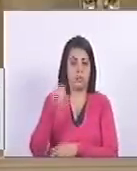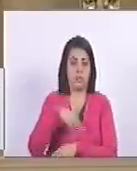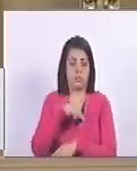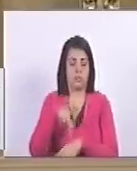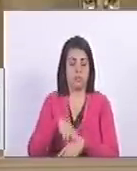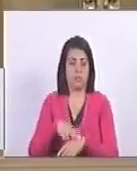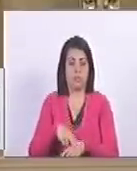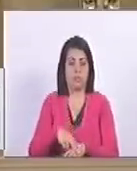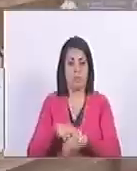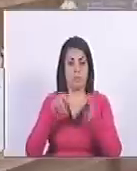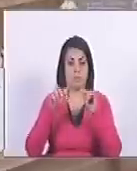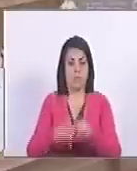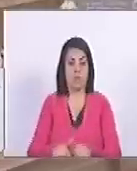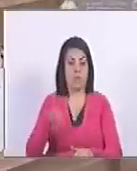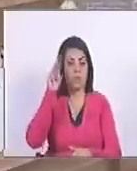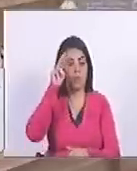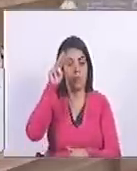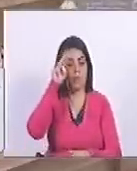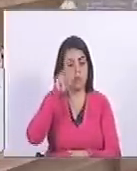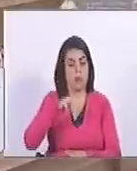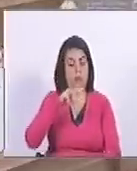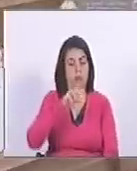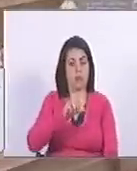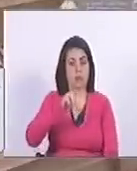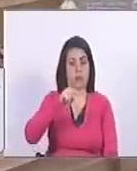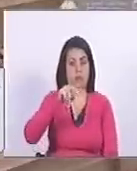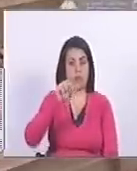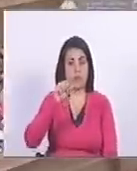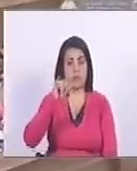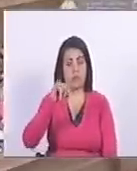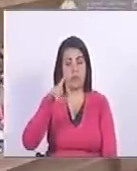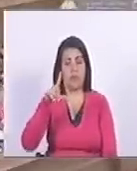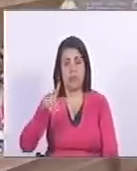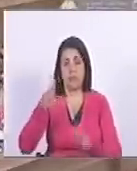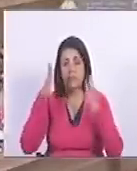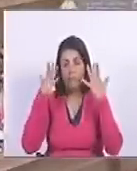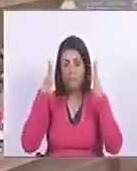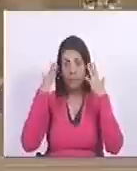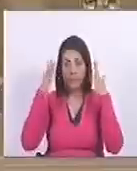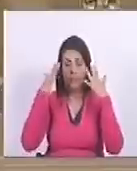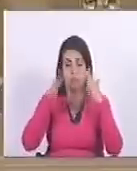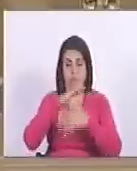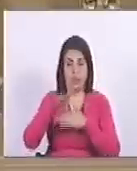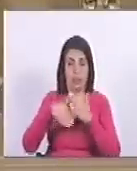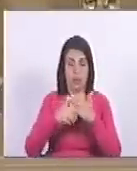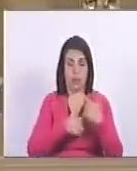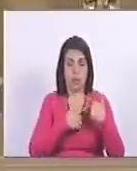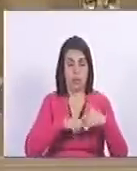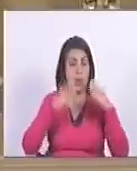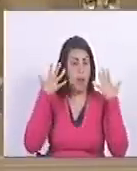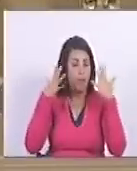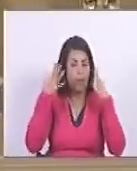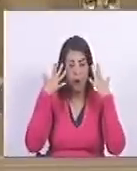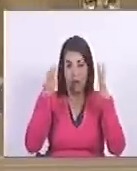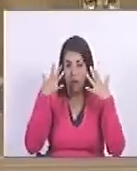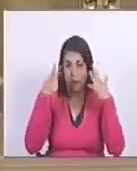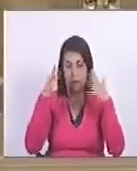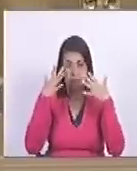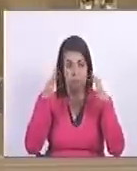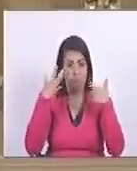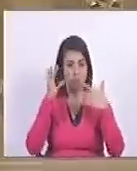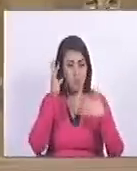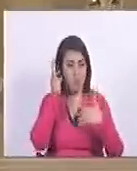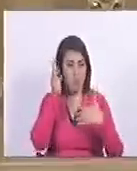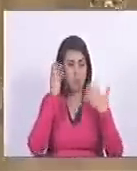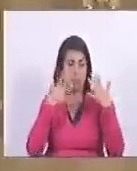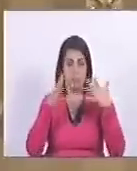fuerte aplauso a la maestra Nacil Báez Pinol. Les pido por favor de todo corazón un fuerte aplauso a esta